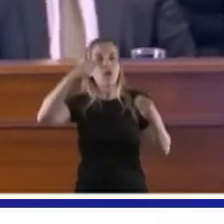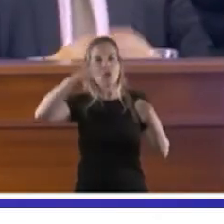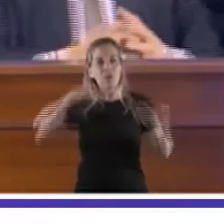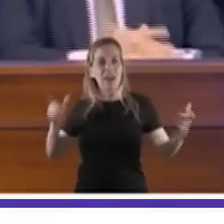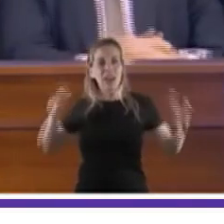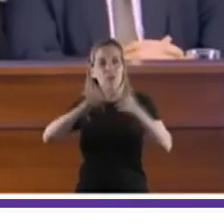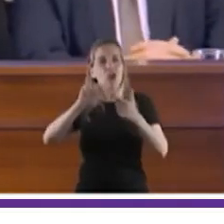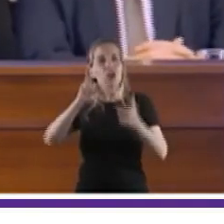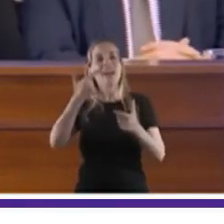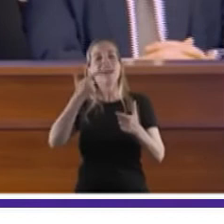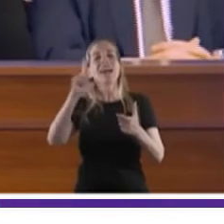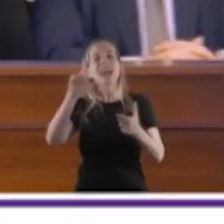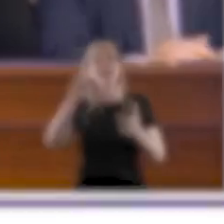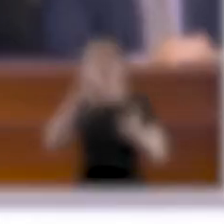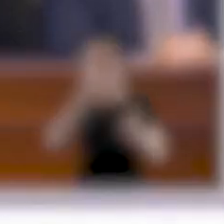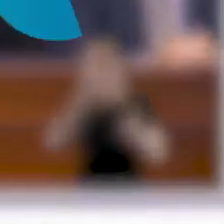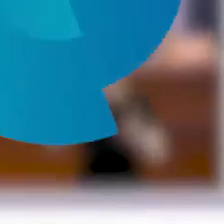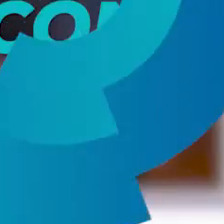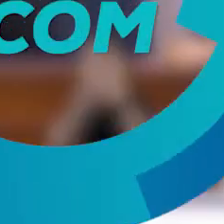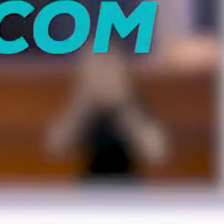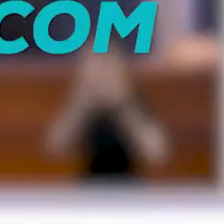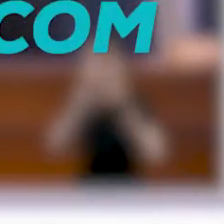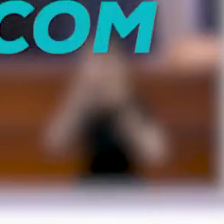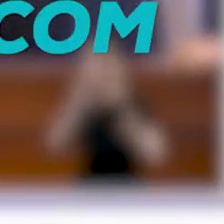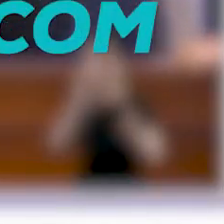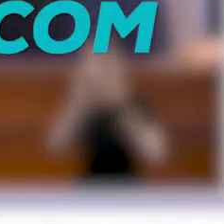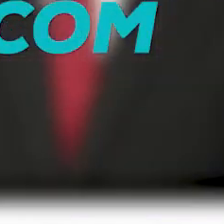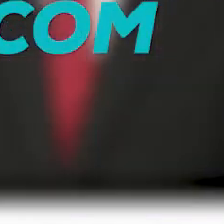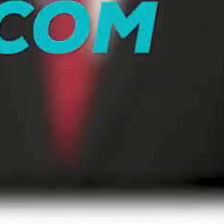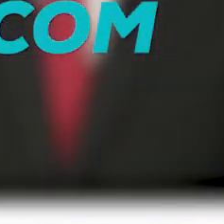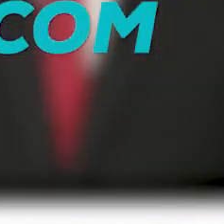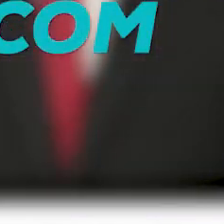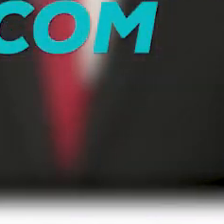limpia y ambiental, por supuesto, en la Argentina. Muchas gracias, Marcelo.